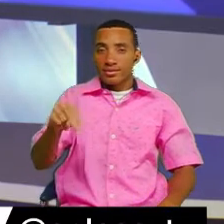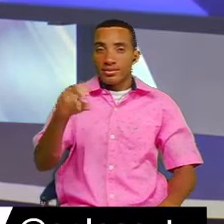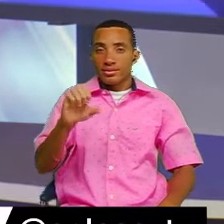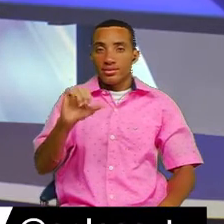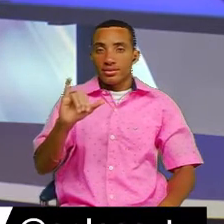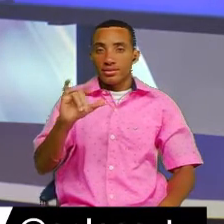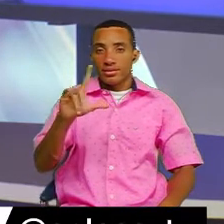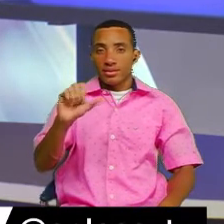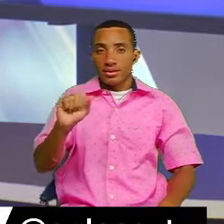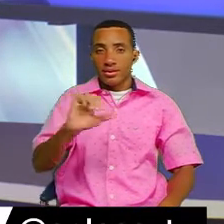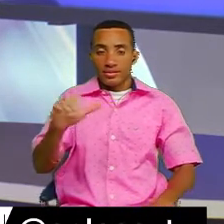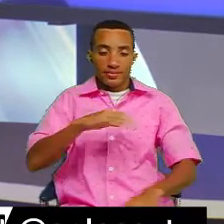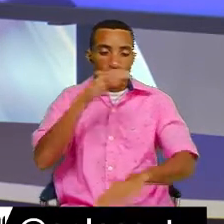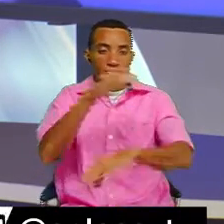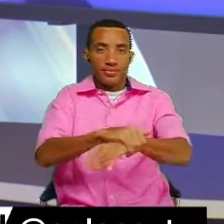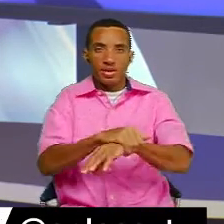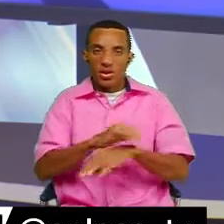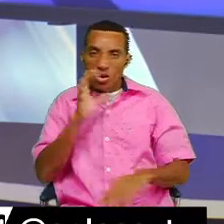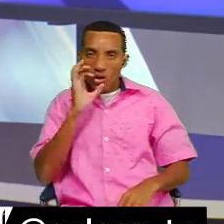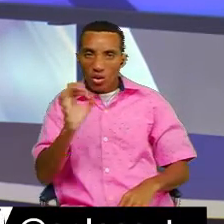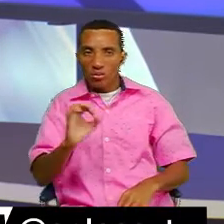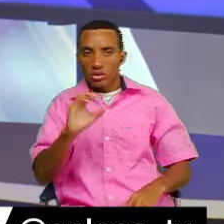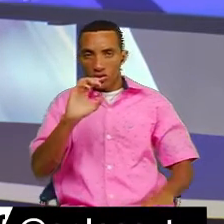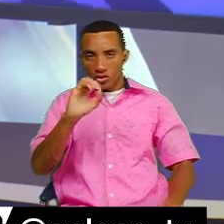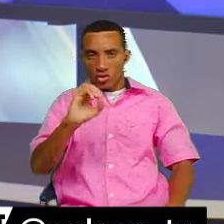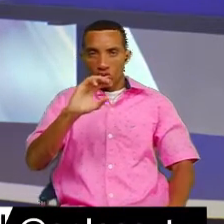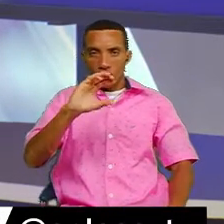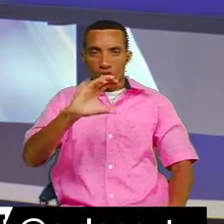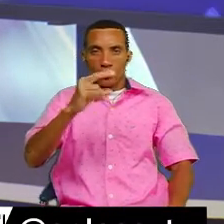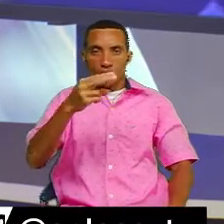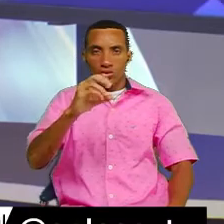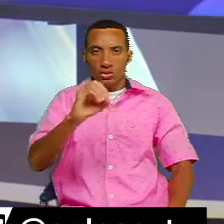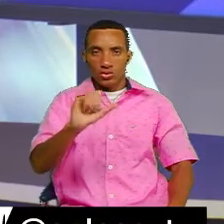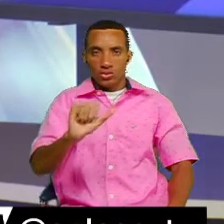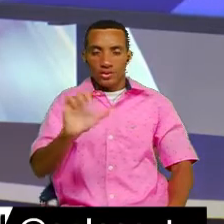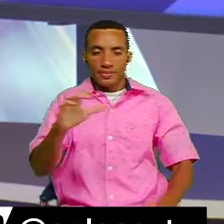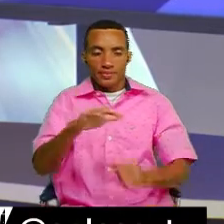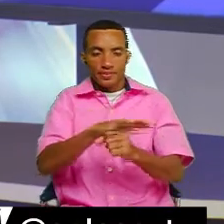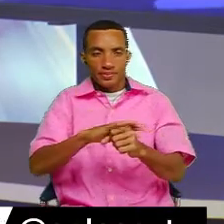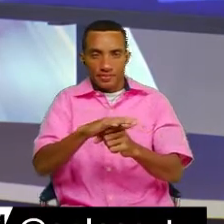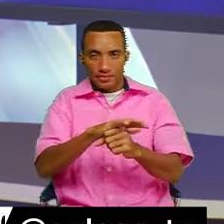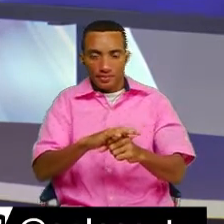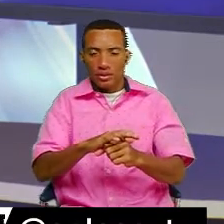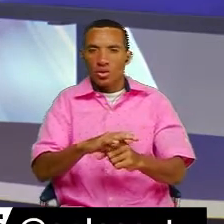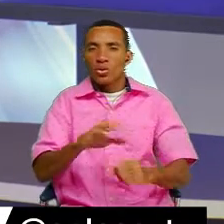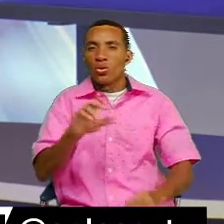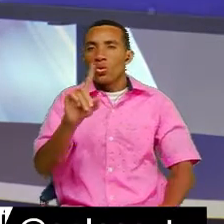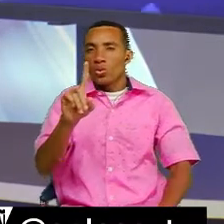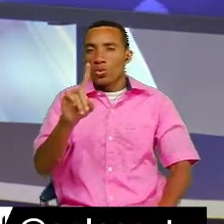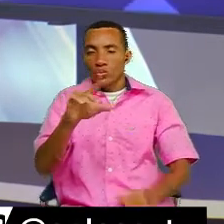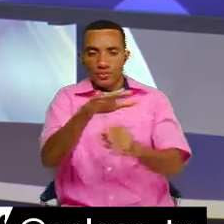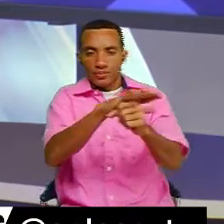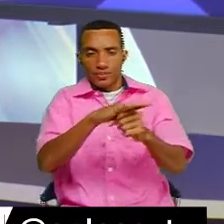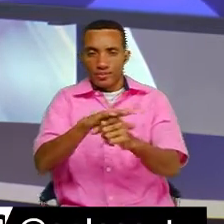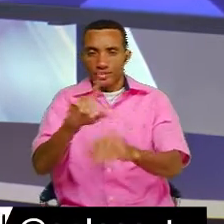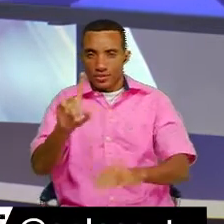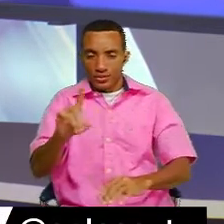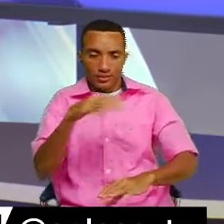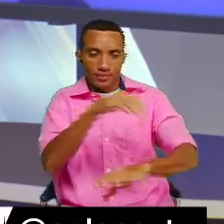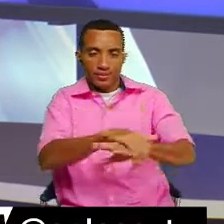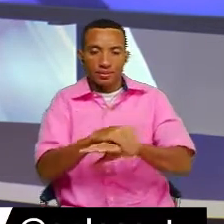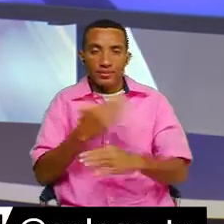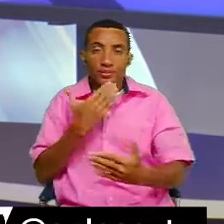la captura de alias Ochoa, realizada por las autoridades en la Comuna 1. Adelante, Neila, con más detalles de esta información. Muy buenas tardes